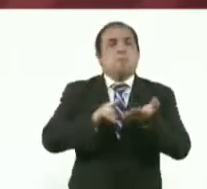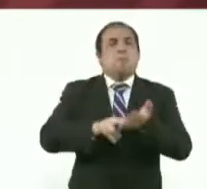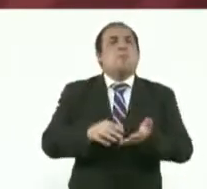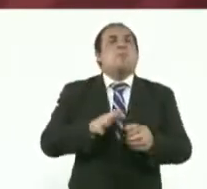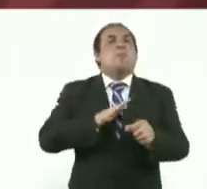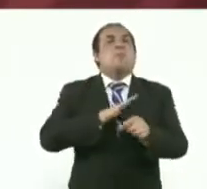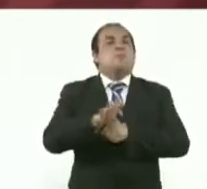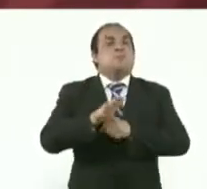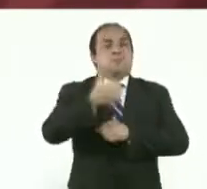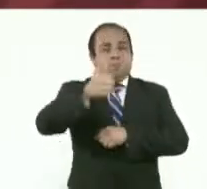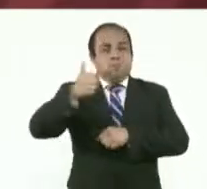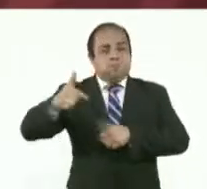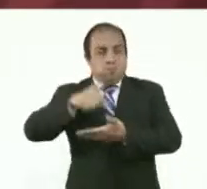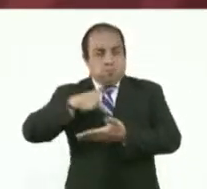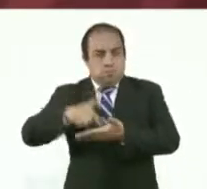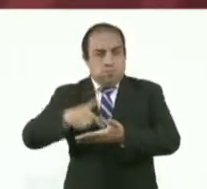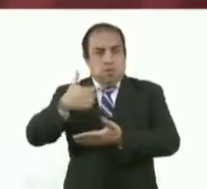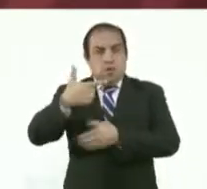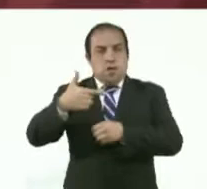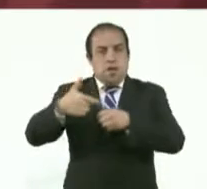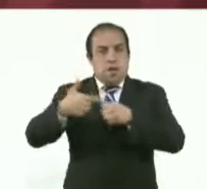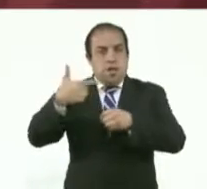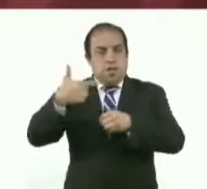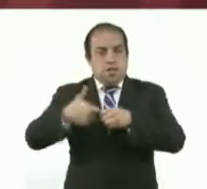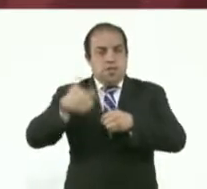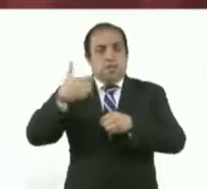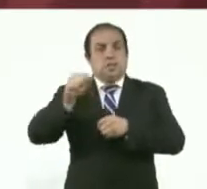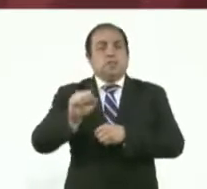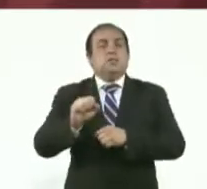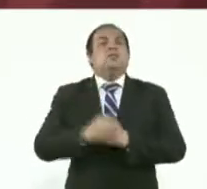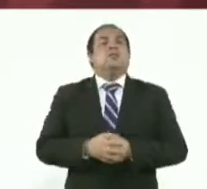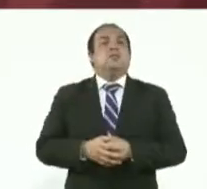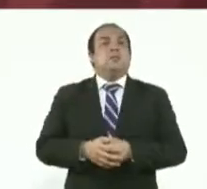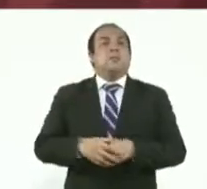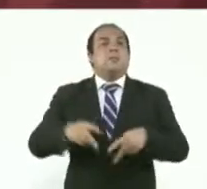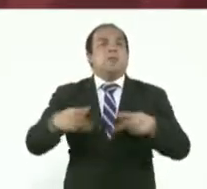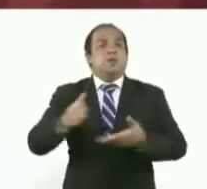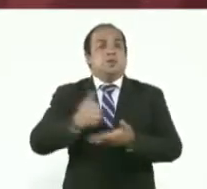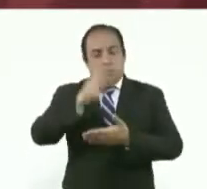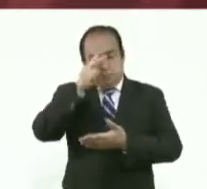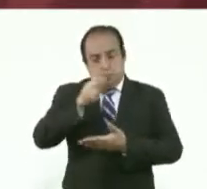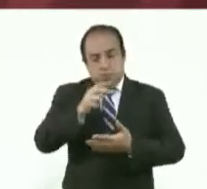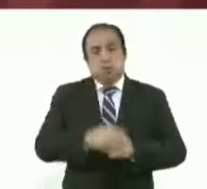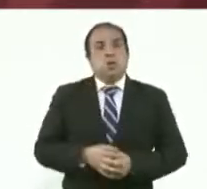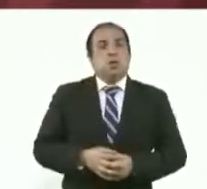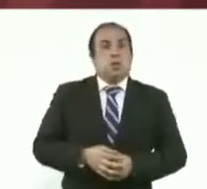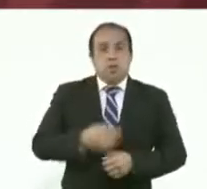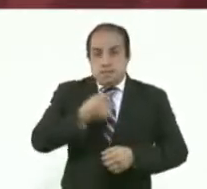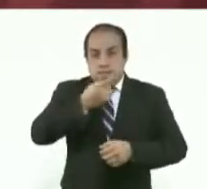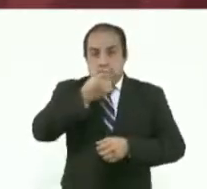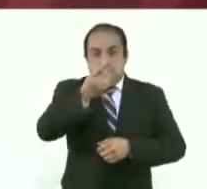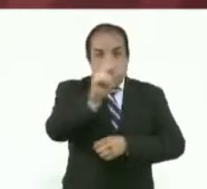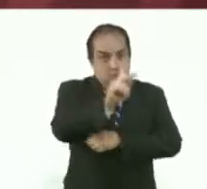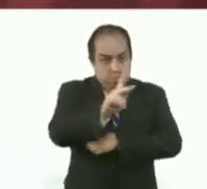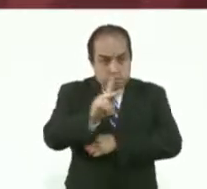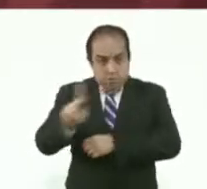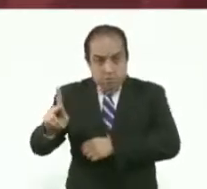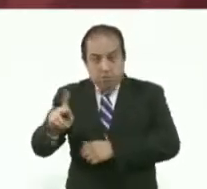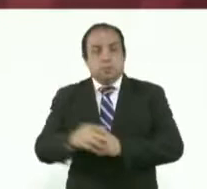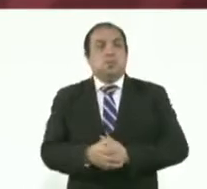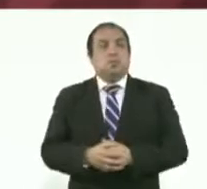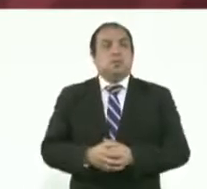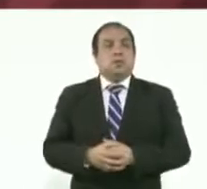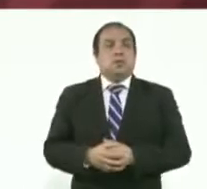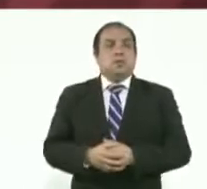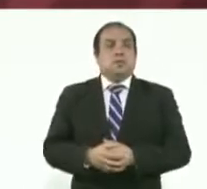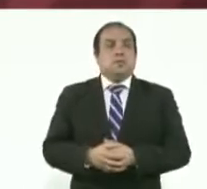cada una de las gasolineras de la Ciudad de México. Entonces, decirle a la ciudadanía que pues que el